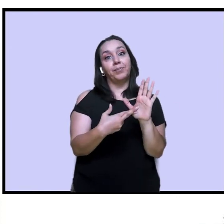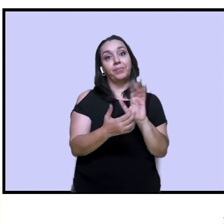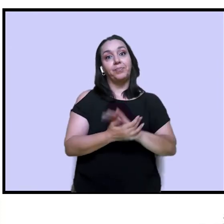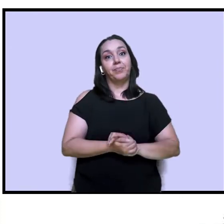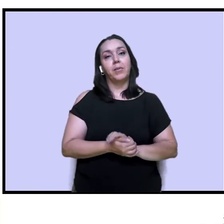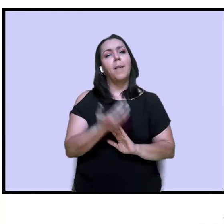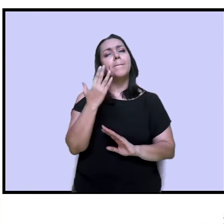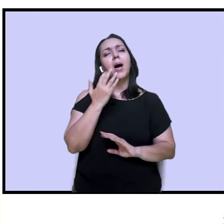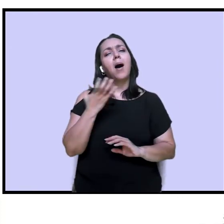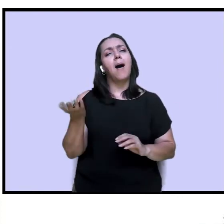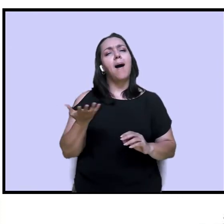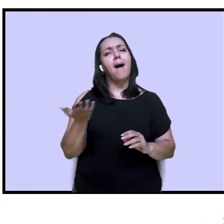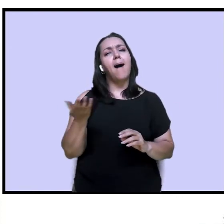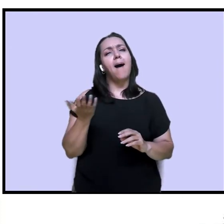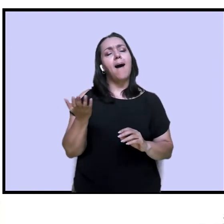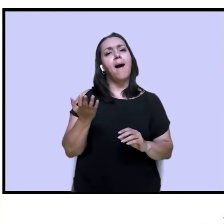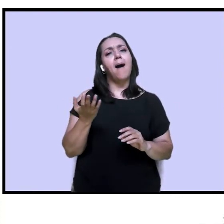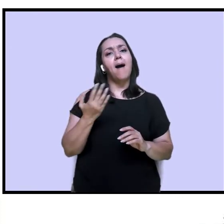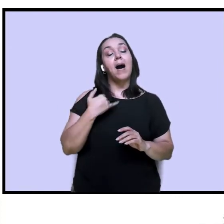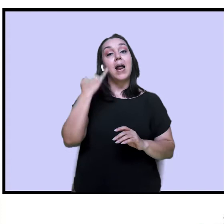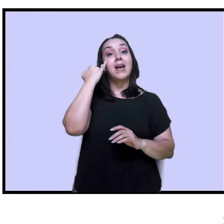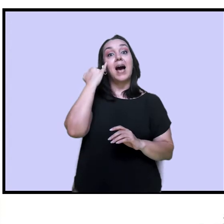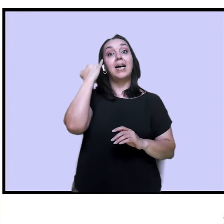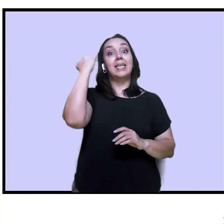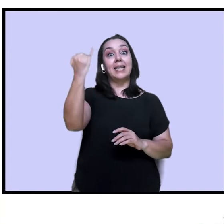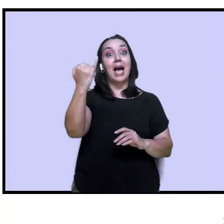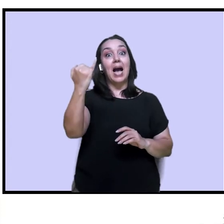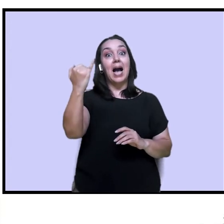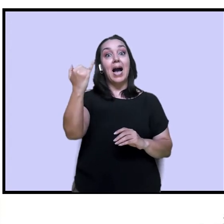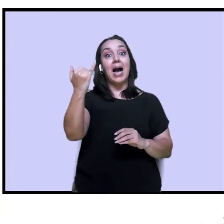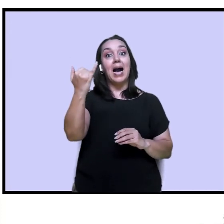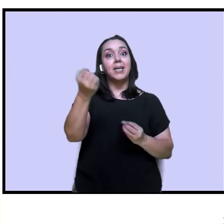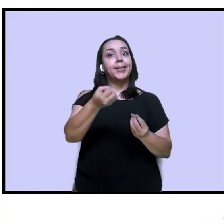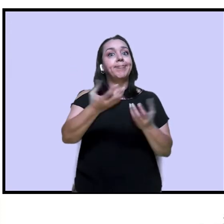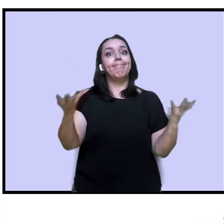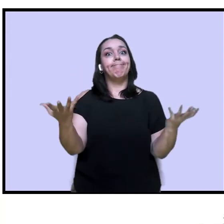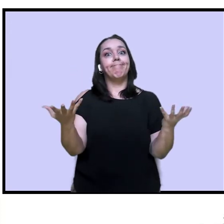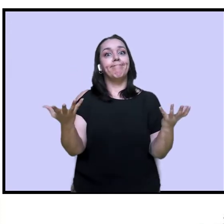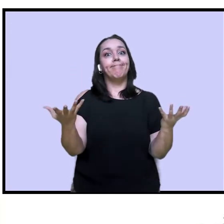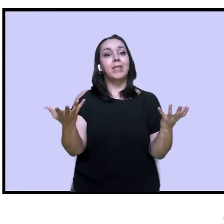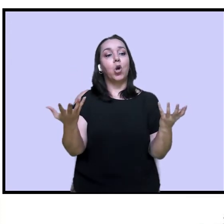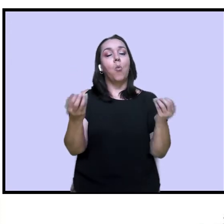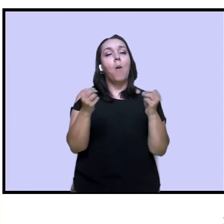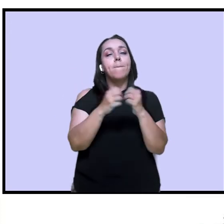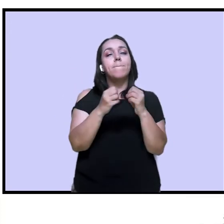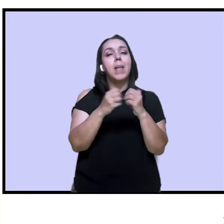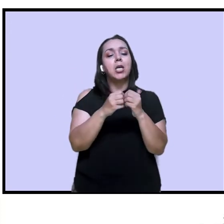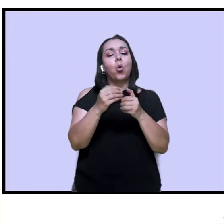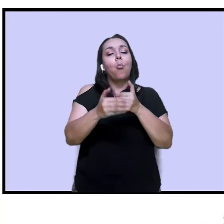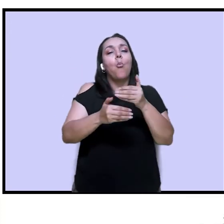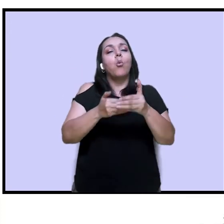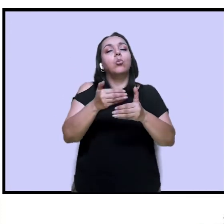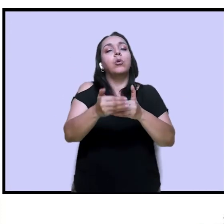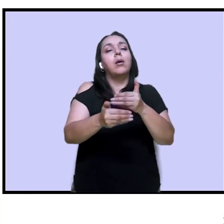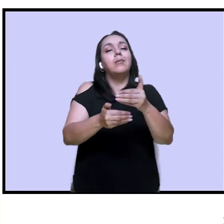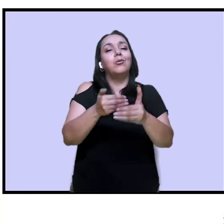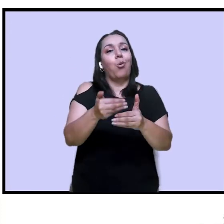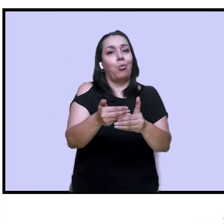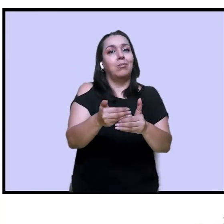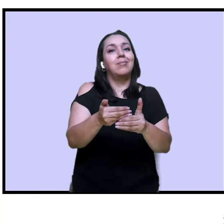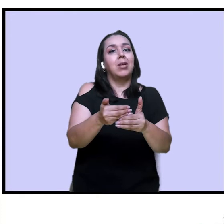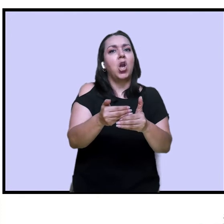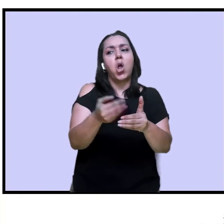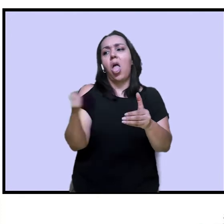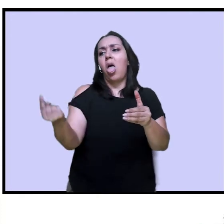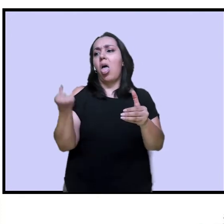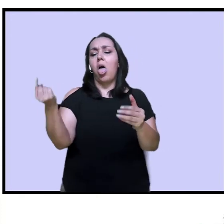representados, porque la idea es que sea todo un asunto procesual, ¿verdad?,